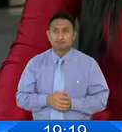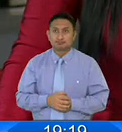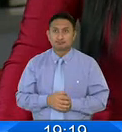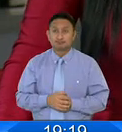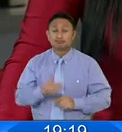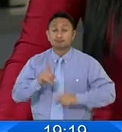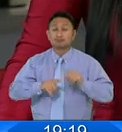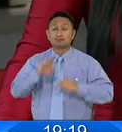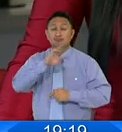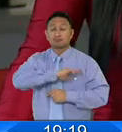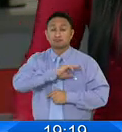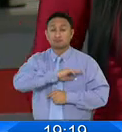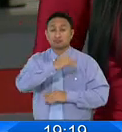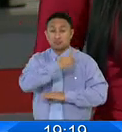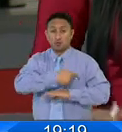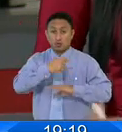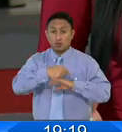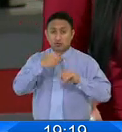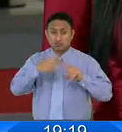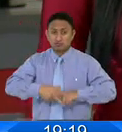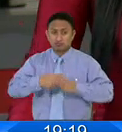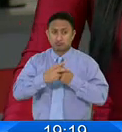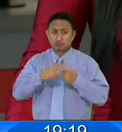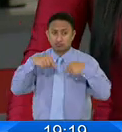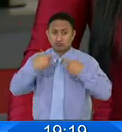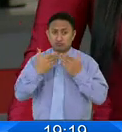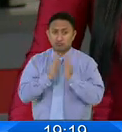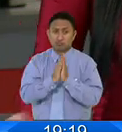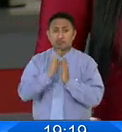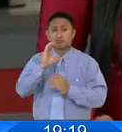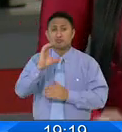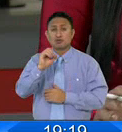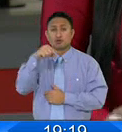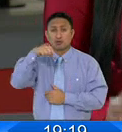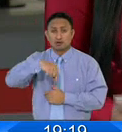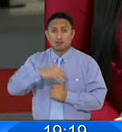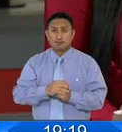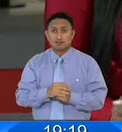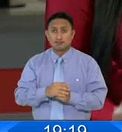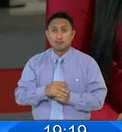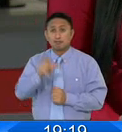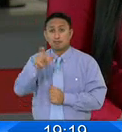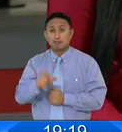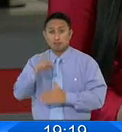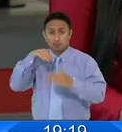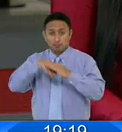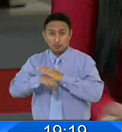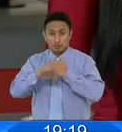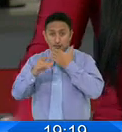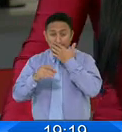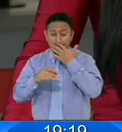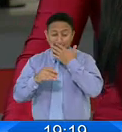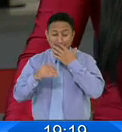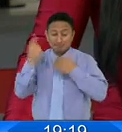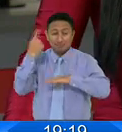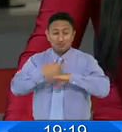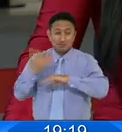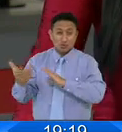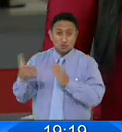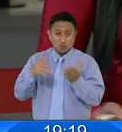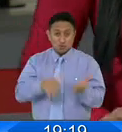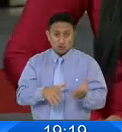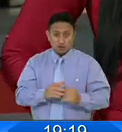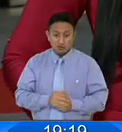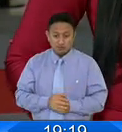Algunos municipios de la provincia del Guayas empezaron a sumarse al pedido del COE Nacional para prohibir el ingreso a los cementerios durante el Día de los Fieles